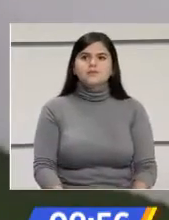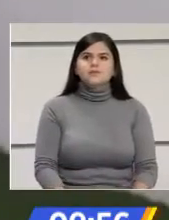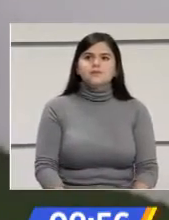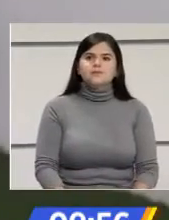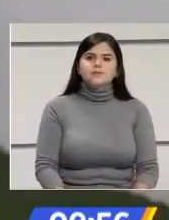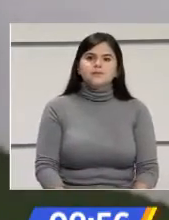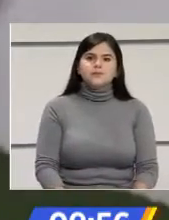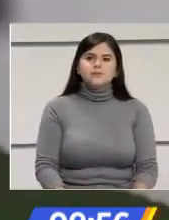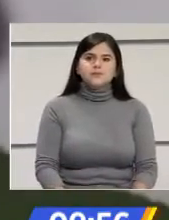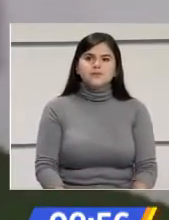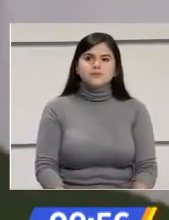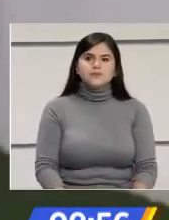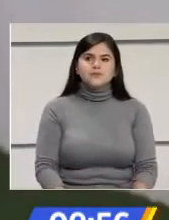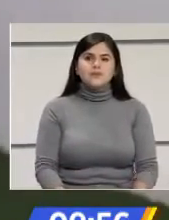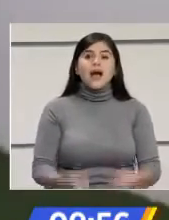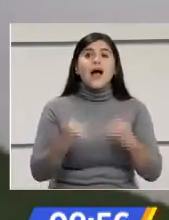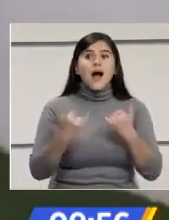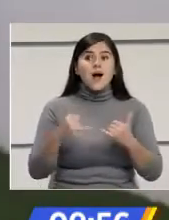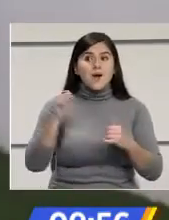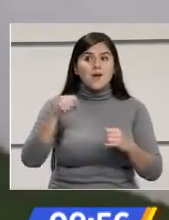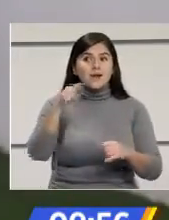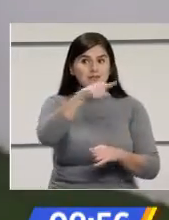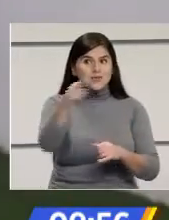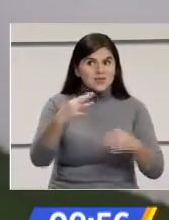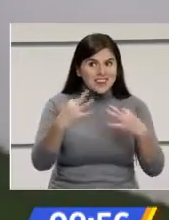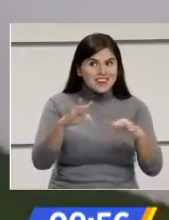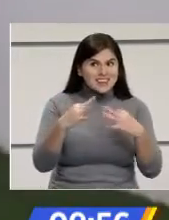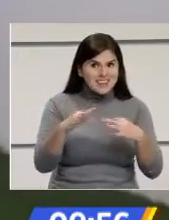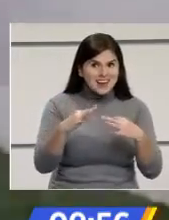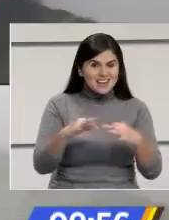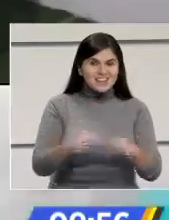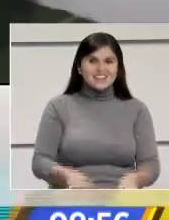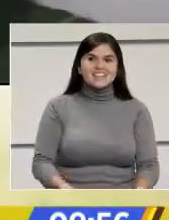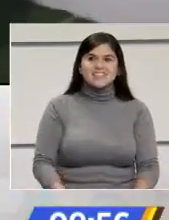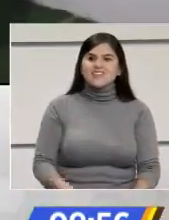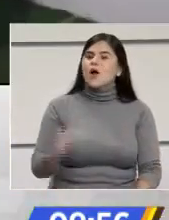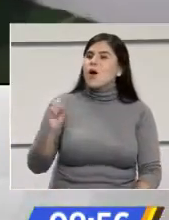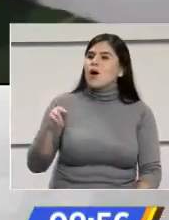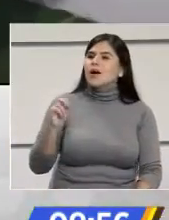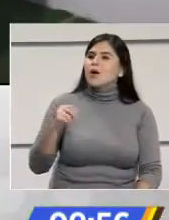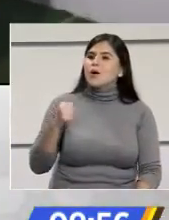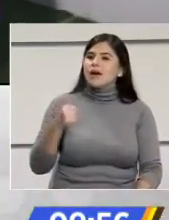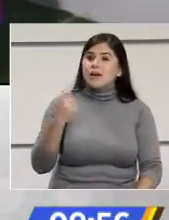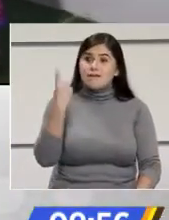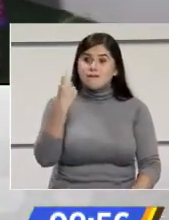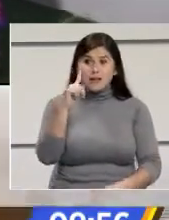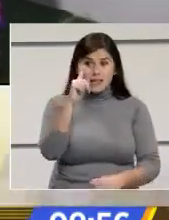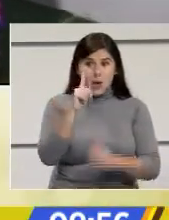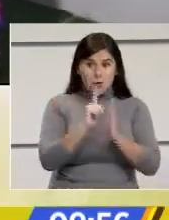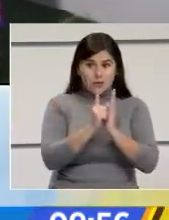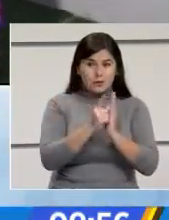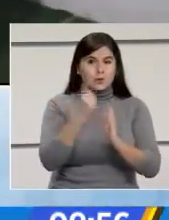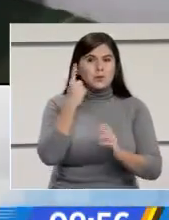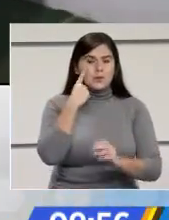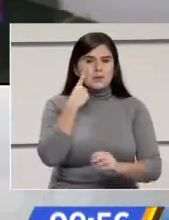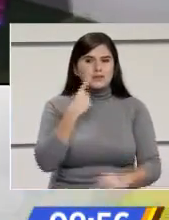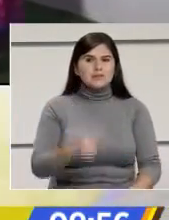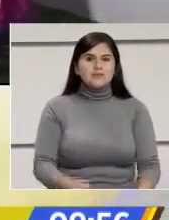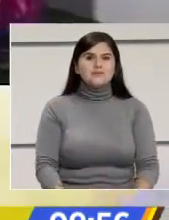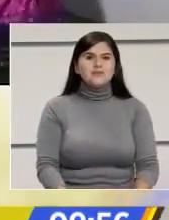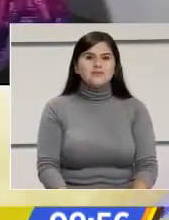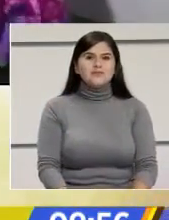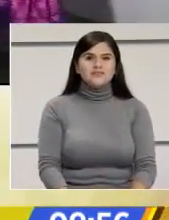ejercicio fácil. Ahora sí, lo intentamos otra vez. ¡Lindo! Ya, dele, dele, nos queda un minuto. Vamos, maestro.